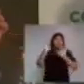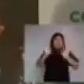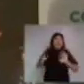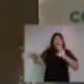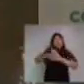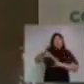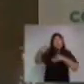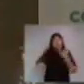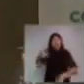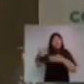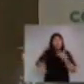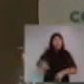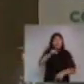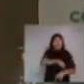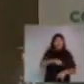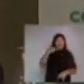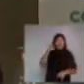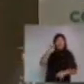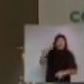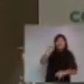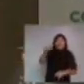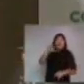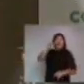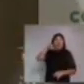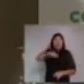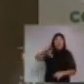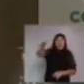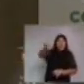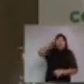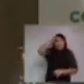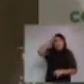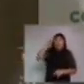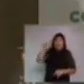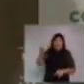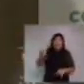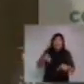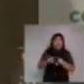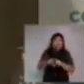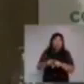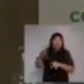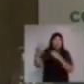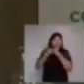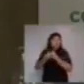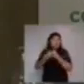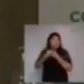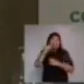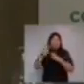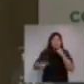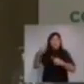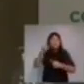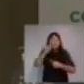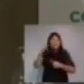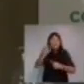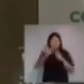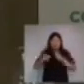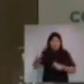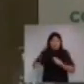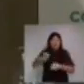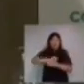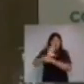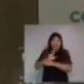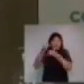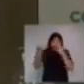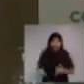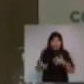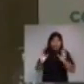Entonces, el tema va por ahí. Conducta, seguir con el tema de la disciplina. Por eso yo quiero decirles, paramos. No